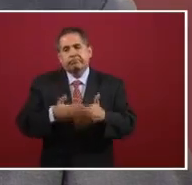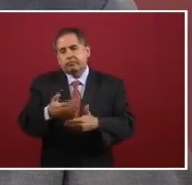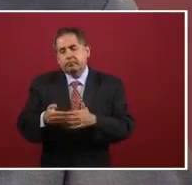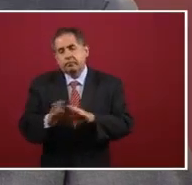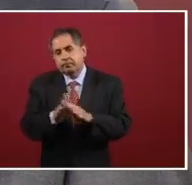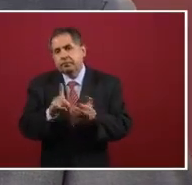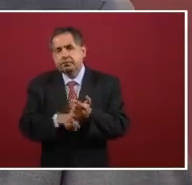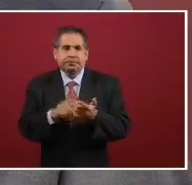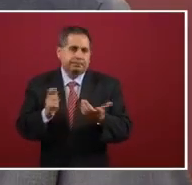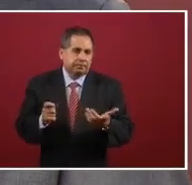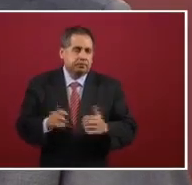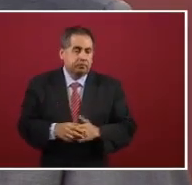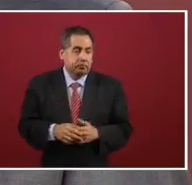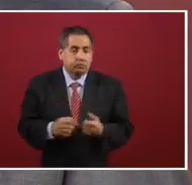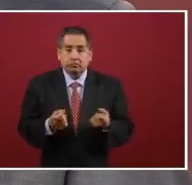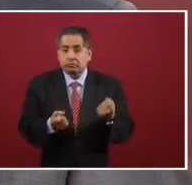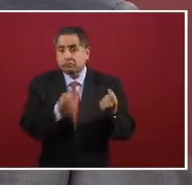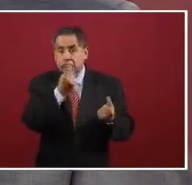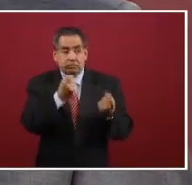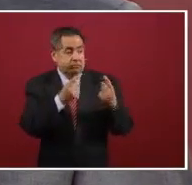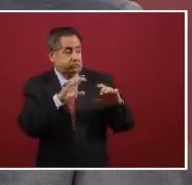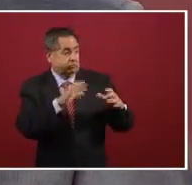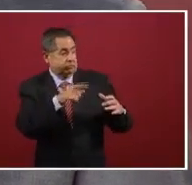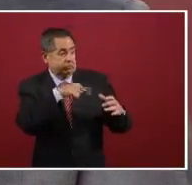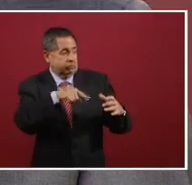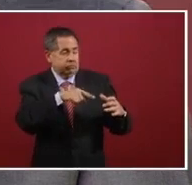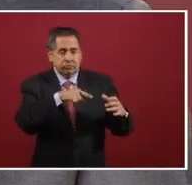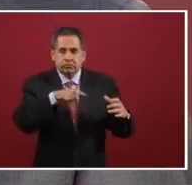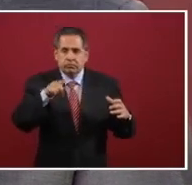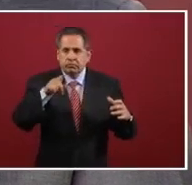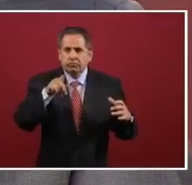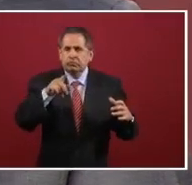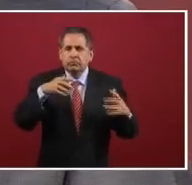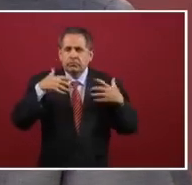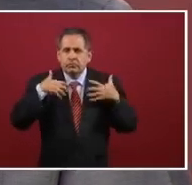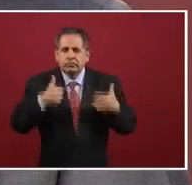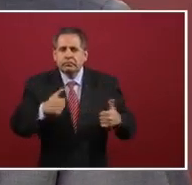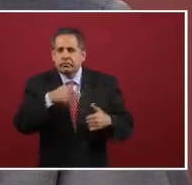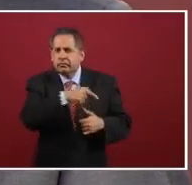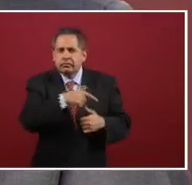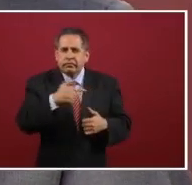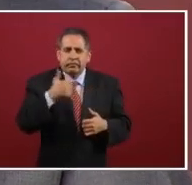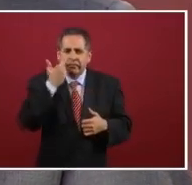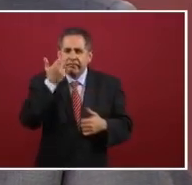pues a veces no se entienden las cosas.